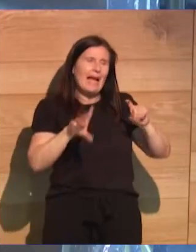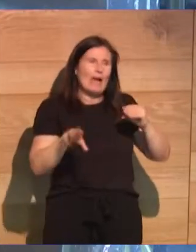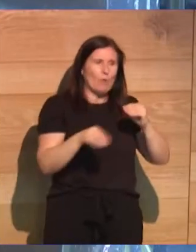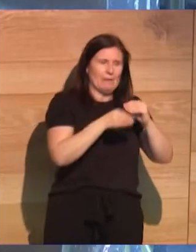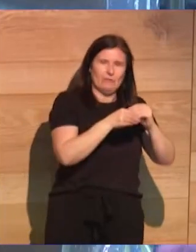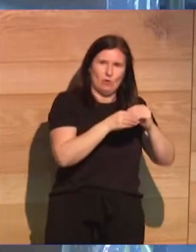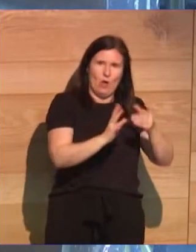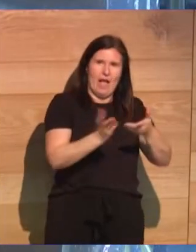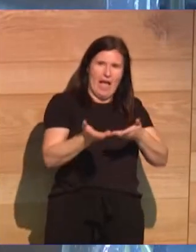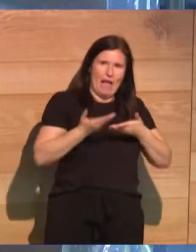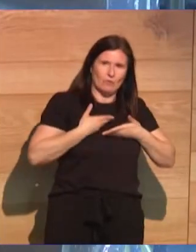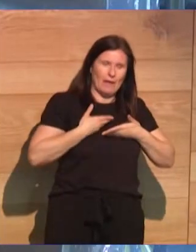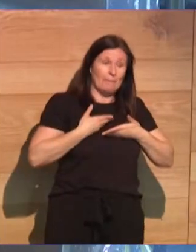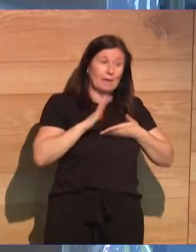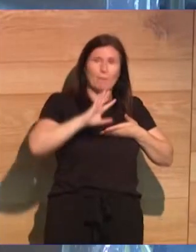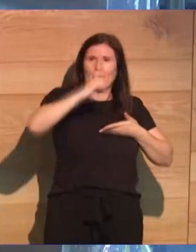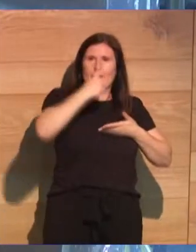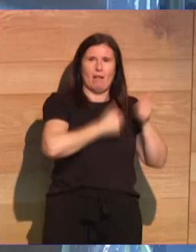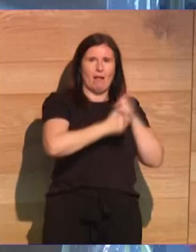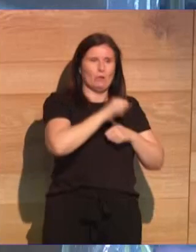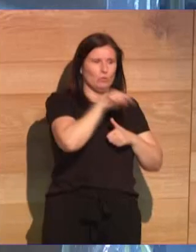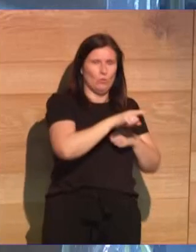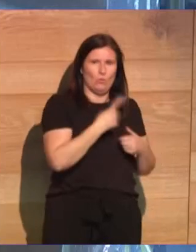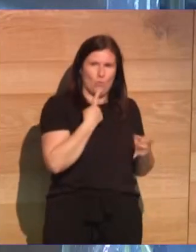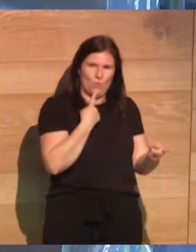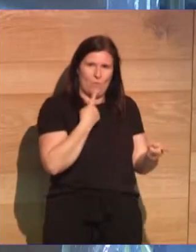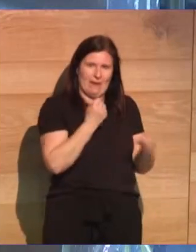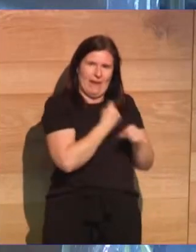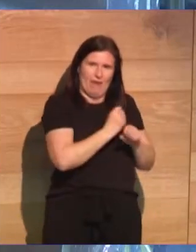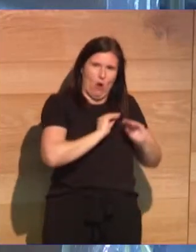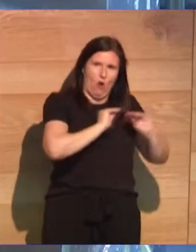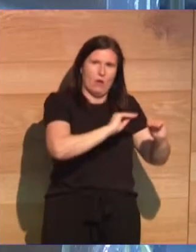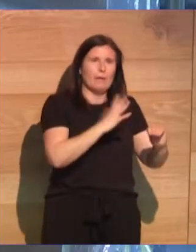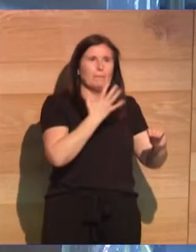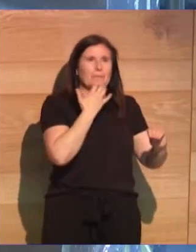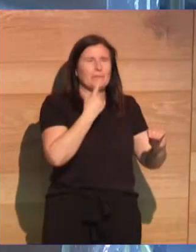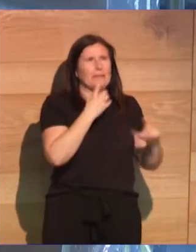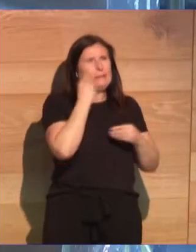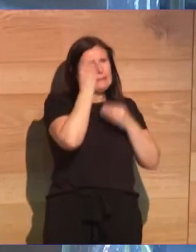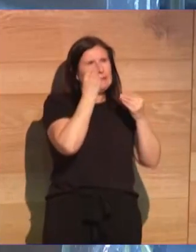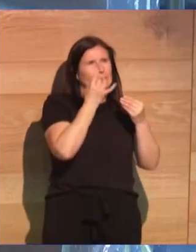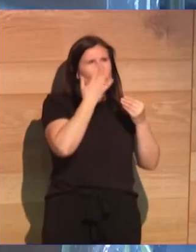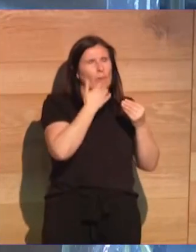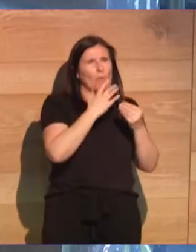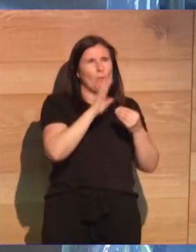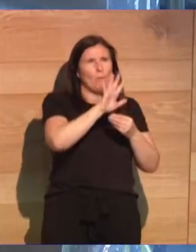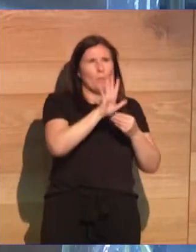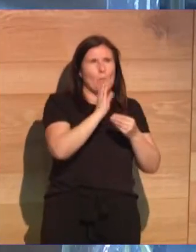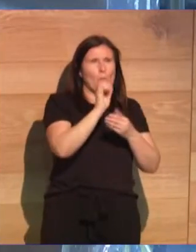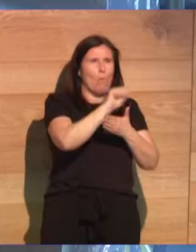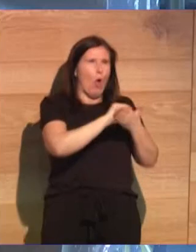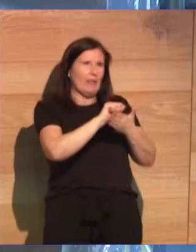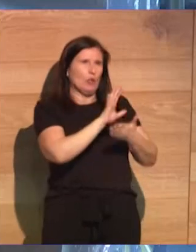poner interiorizar ese aprendizaje. A lo mejor te ayuda en darte un boceto de algo que quieres hacer, pero luego, amigo, como